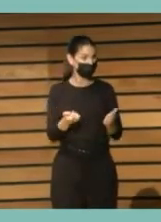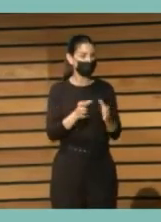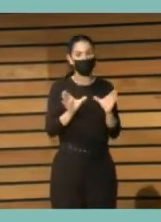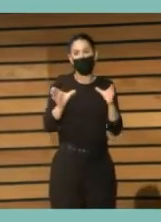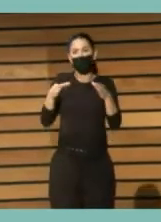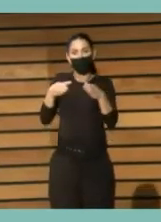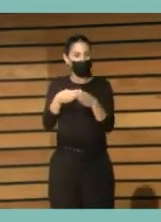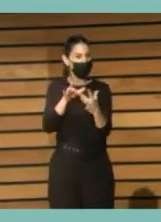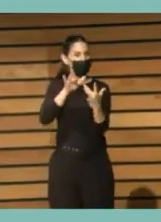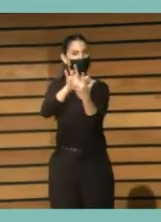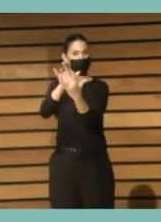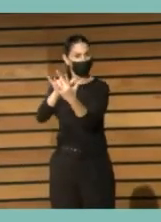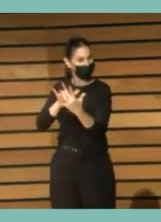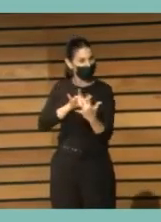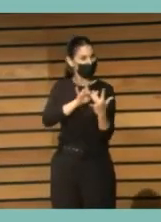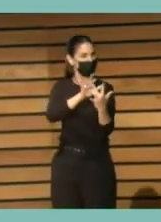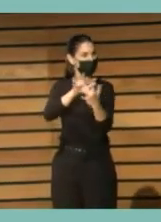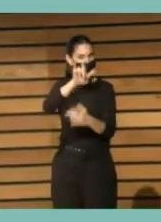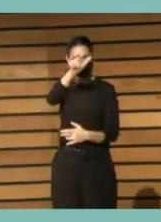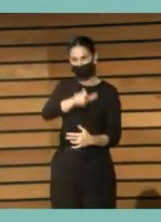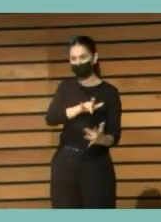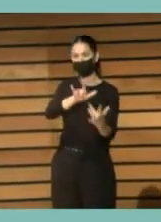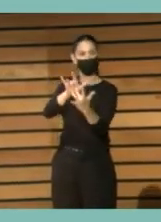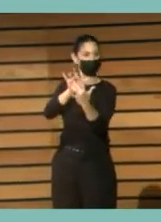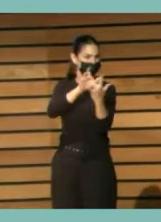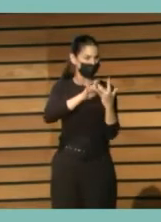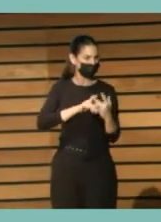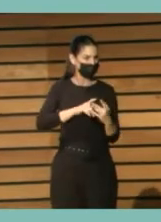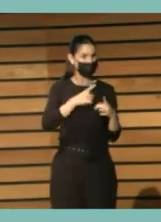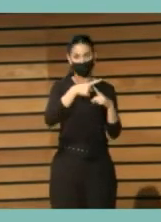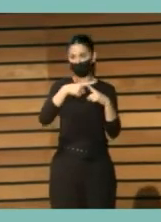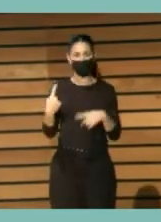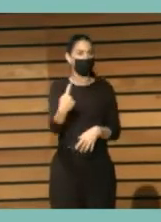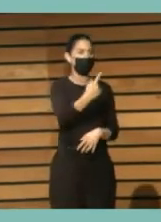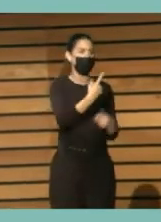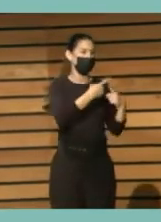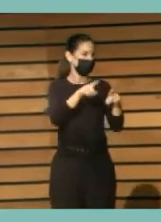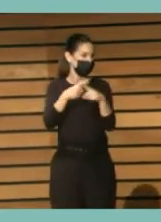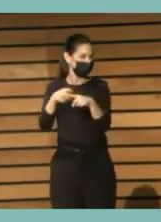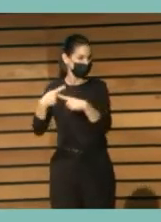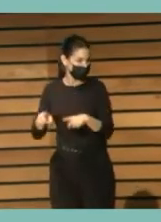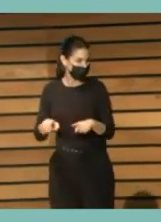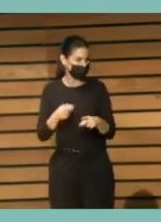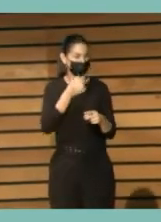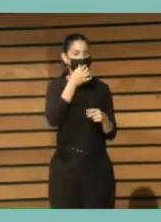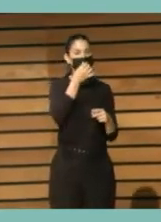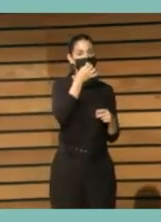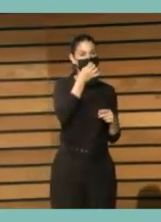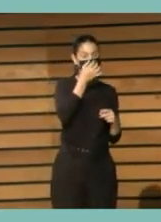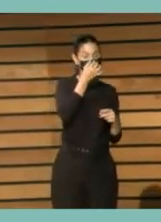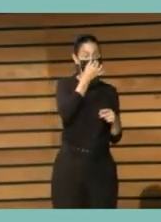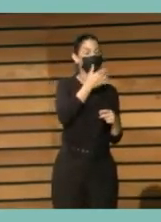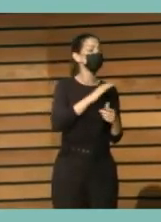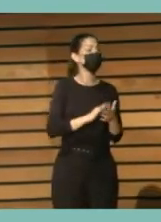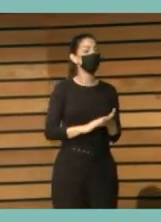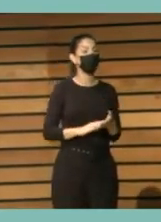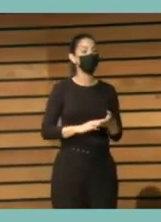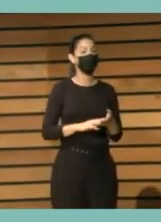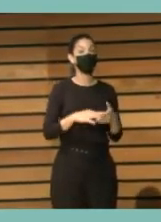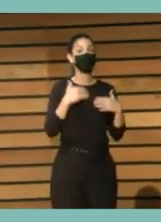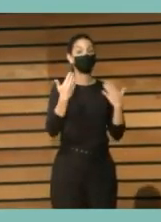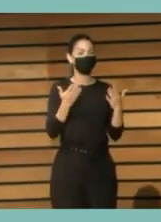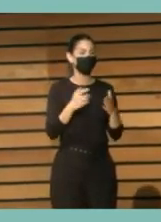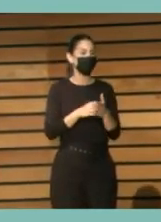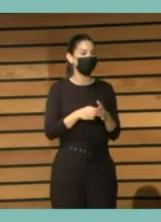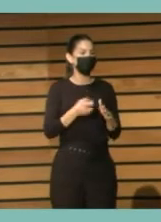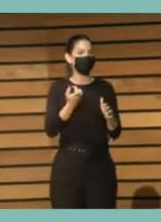grupos, entre personas diferentes. Porque yo ahí meto un poco una cuñita, no venía en la pregunta, pero meto un poco una